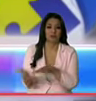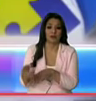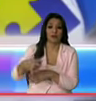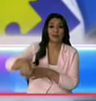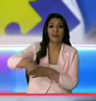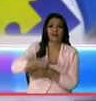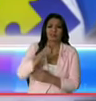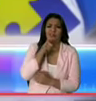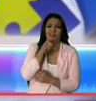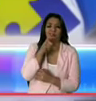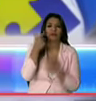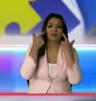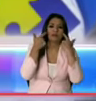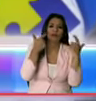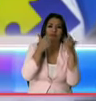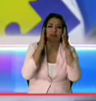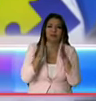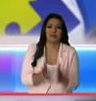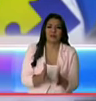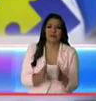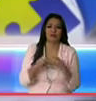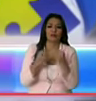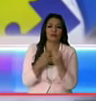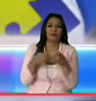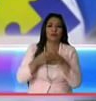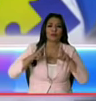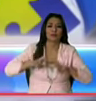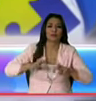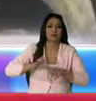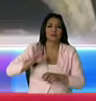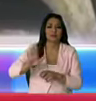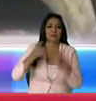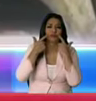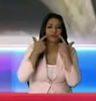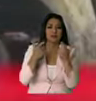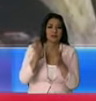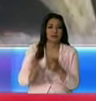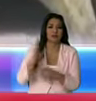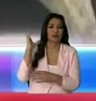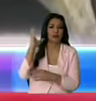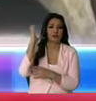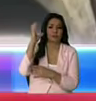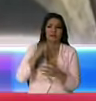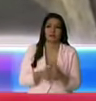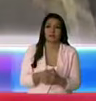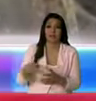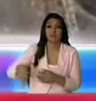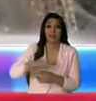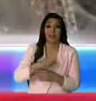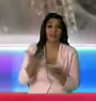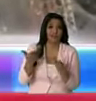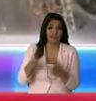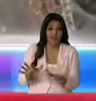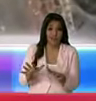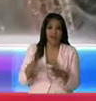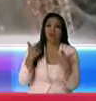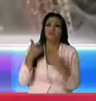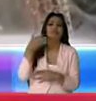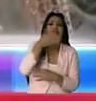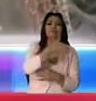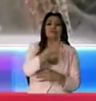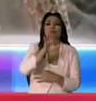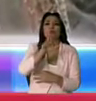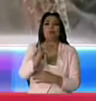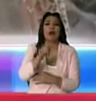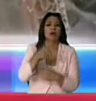Cuerpo de Investigación de la Fiscalía General de la Nación. Los empleados que retornaban a Pasto después de cumplir una misión en